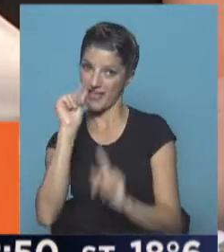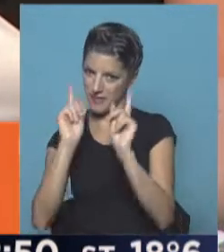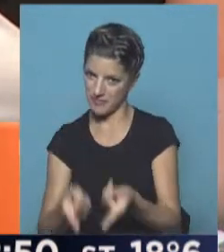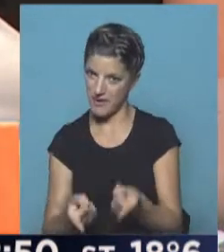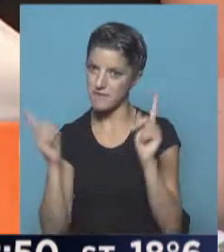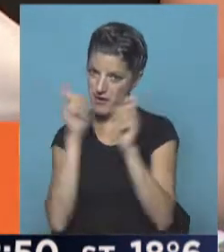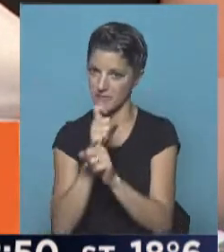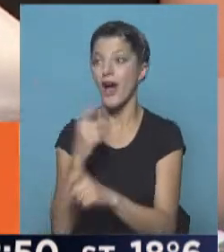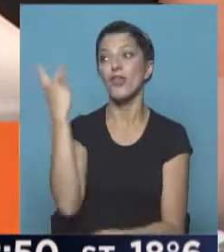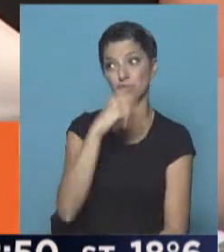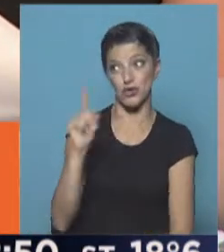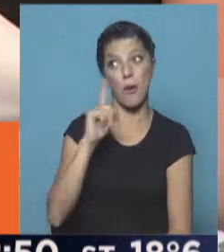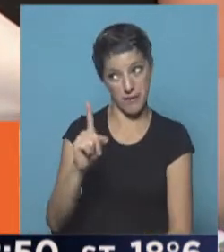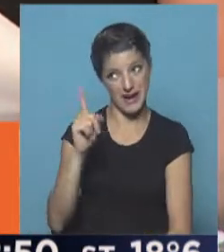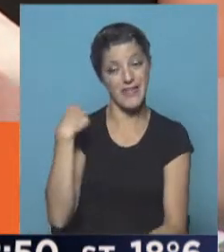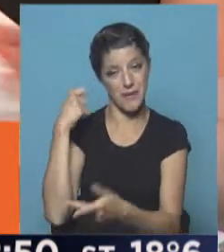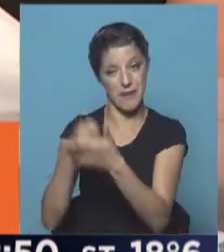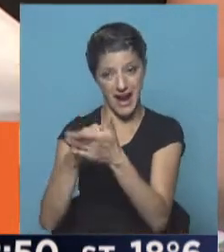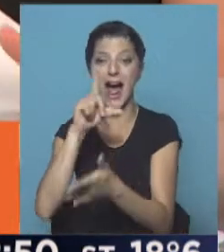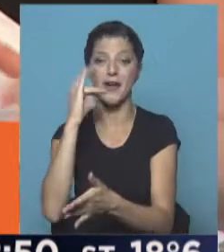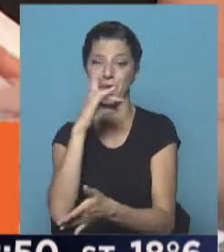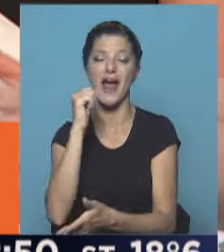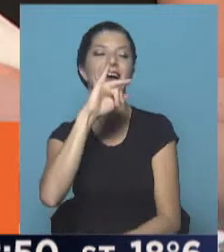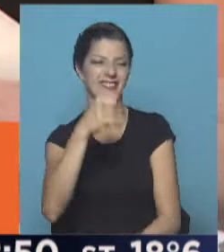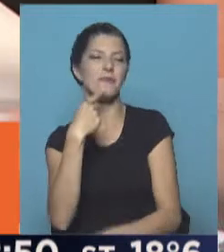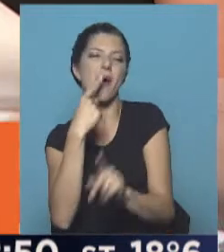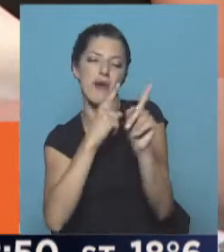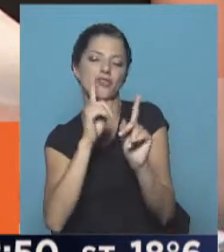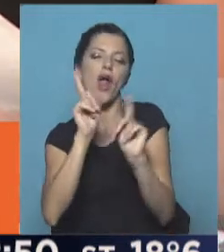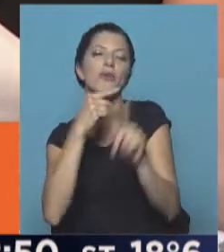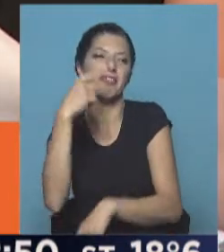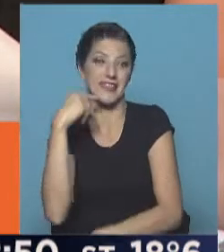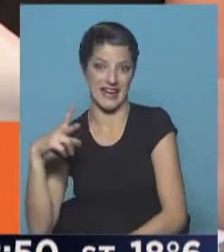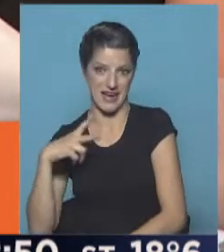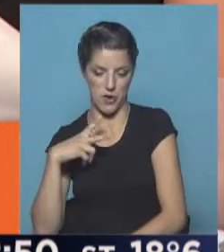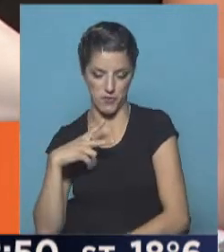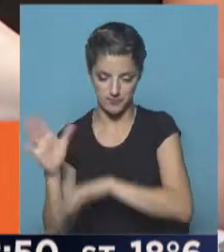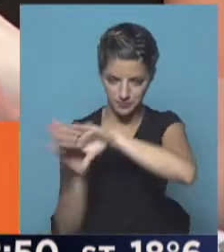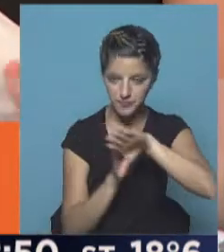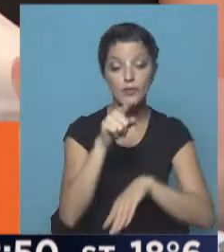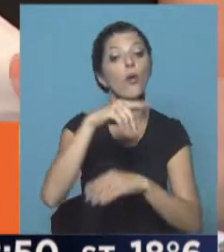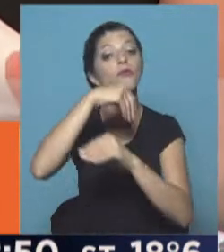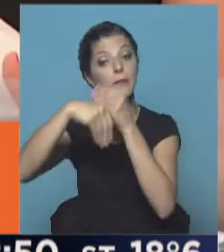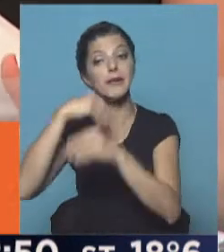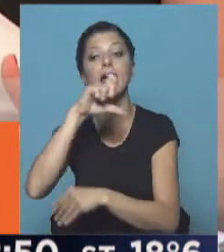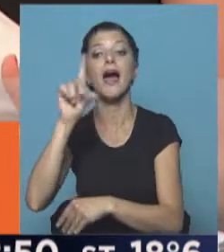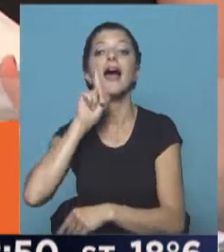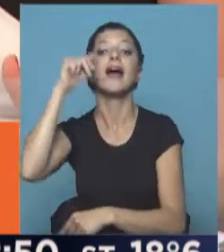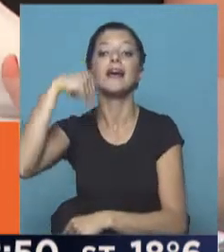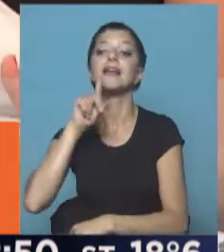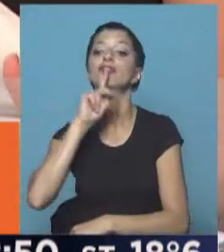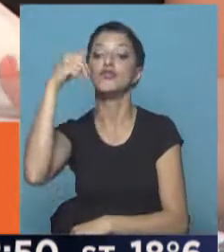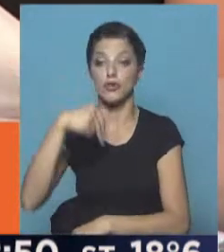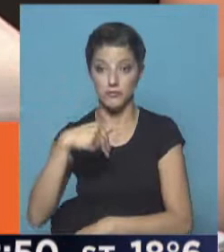problema con 200.000 cobra Lula. Exactamente, él dice que es rico por eso. Pero volviendo a los Clinton, que son como los